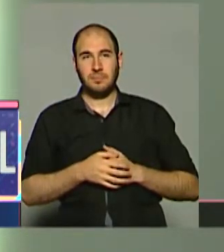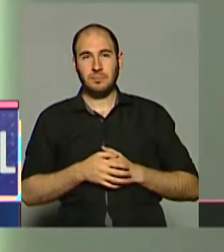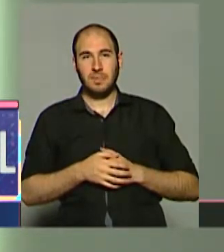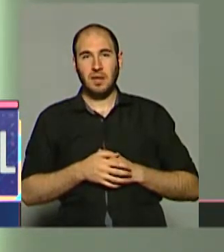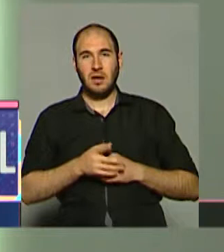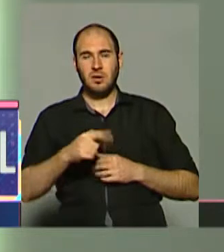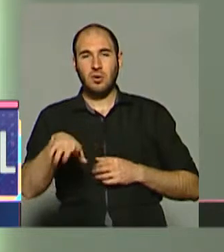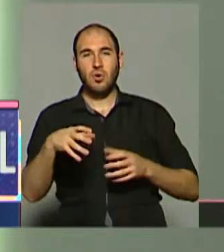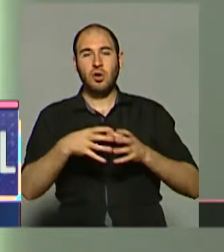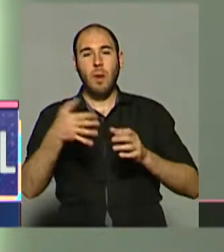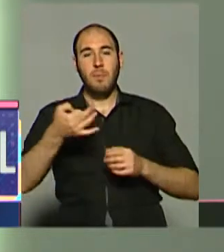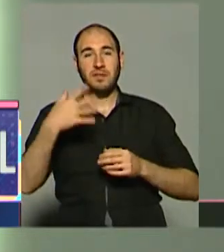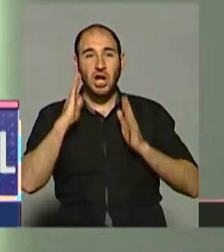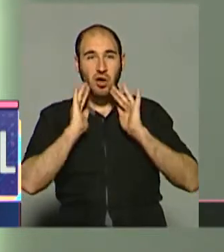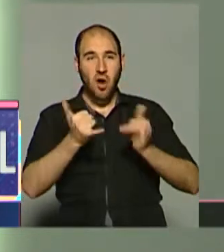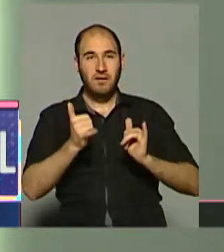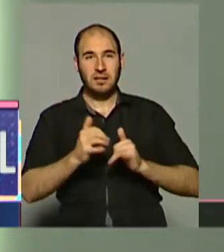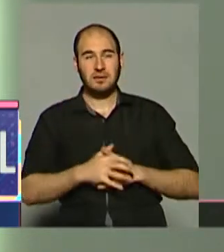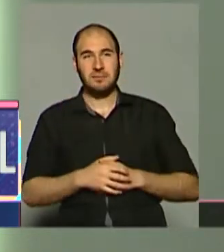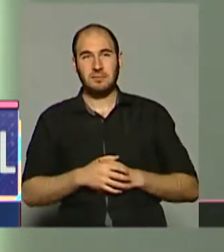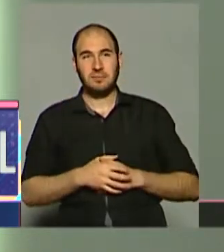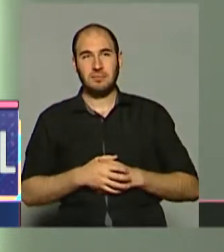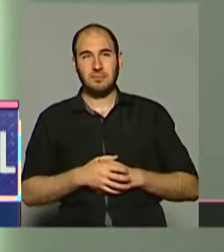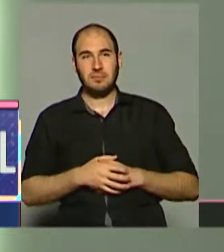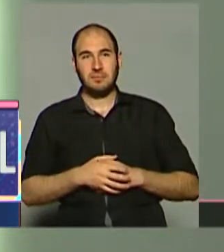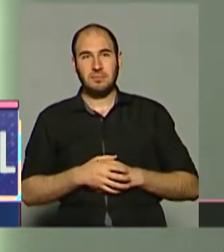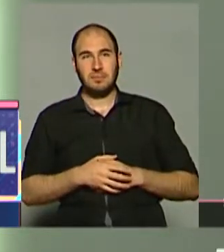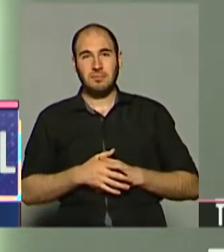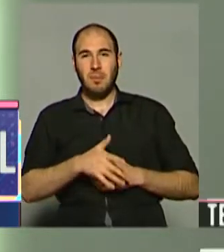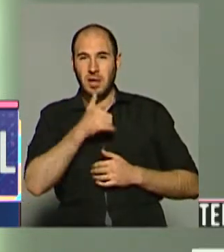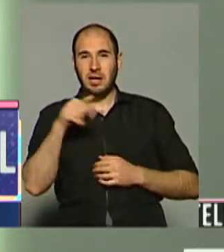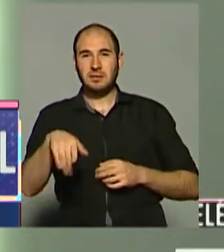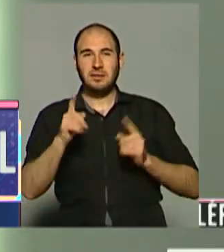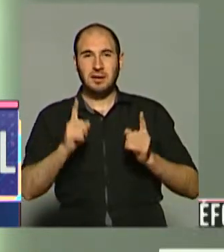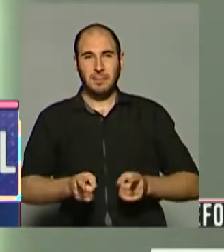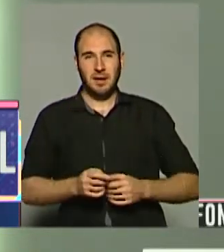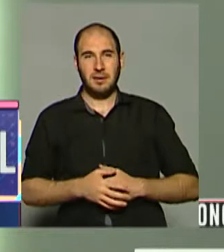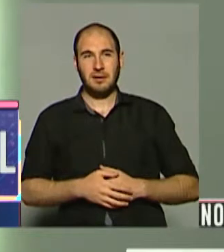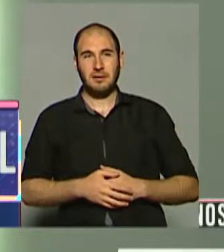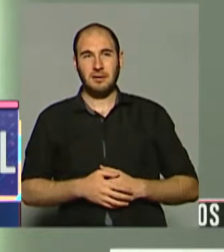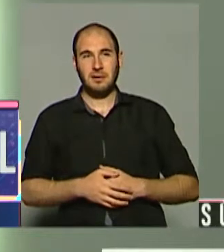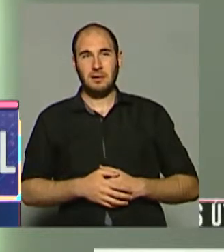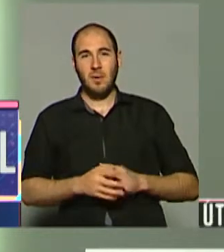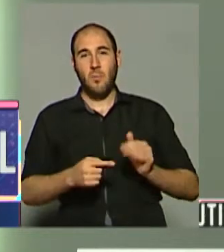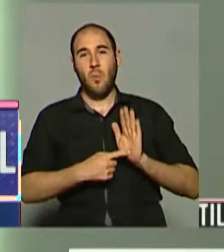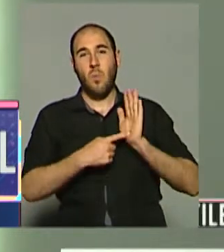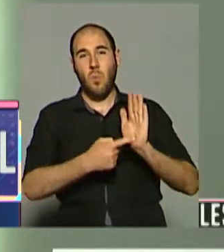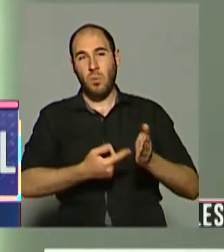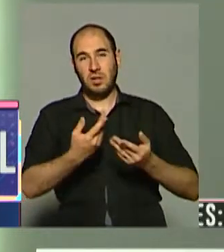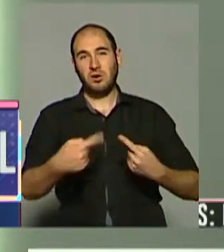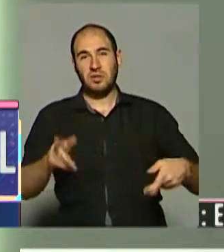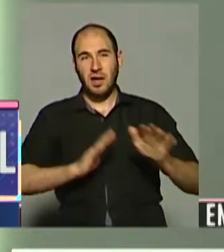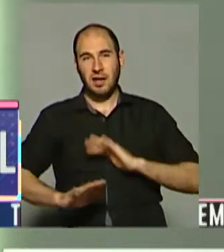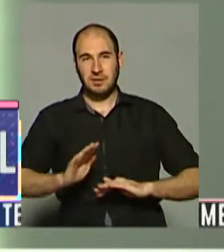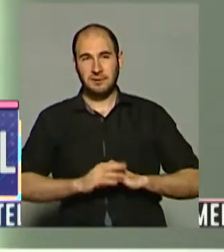una planta profesional muy joven. Uh-huh. Sí. Y creo que eso también se transmite en lo que hacemos,